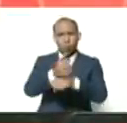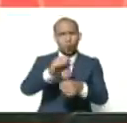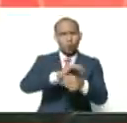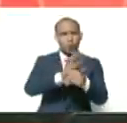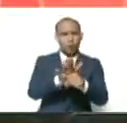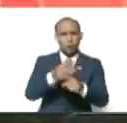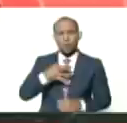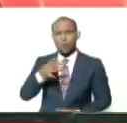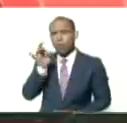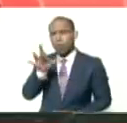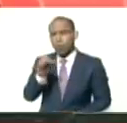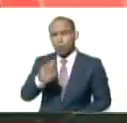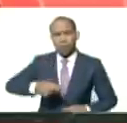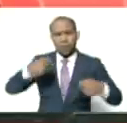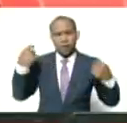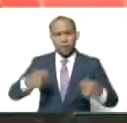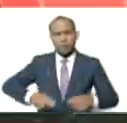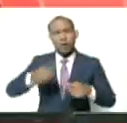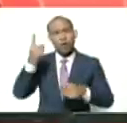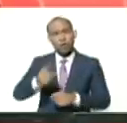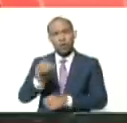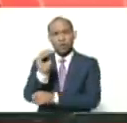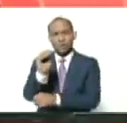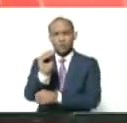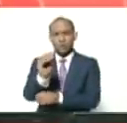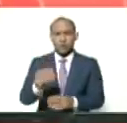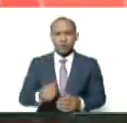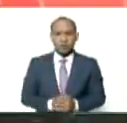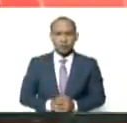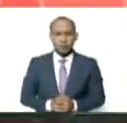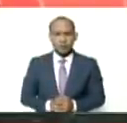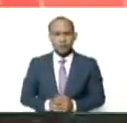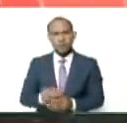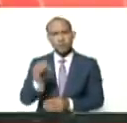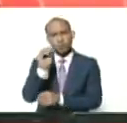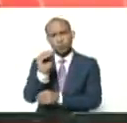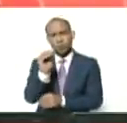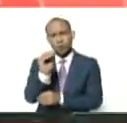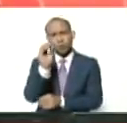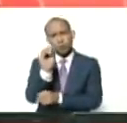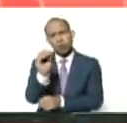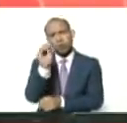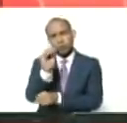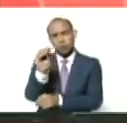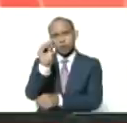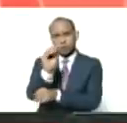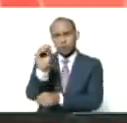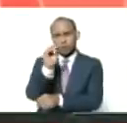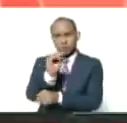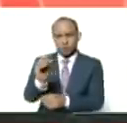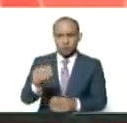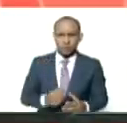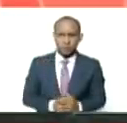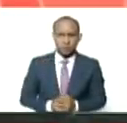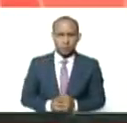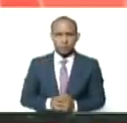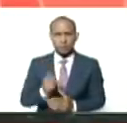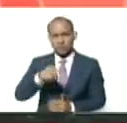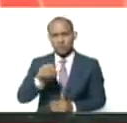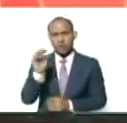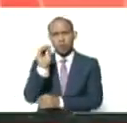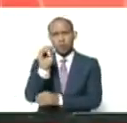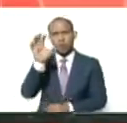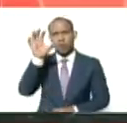Mucho dolor. Tenemos que cuidarnos. Cuidarnos, cuidarnos, cuidarnos, cuidarnos. Cuidar la